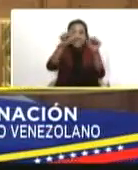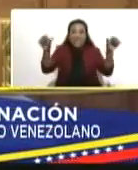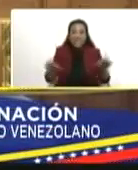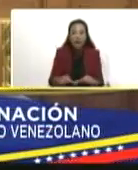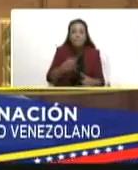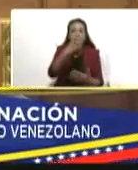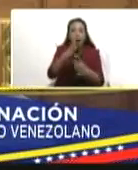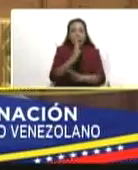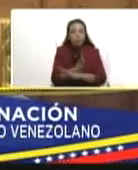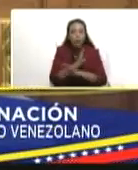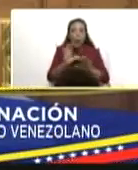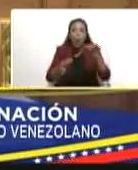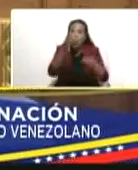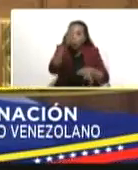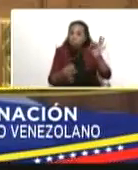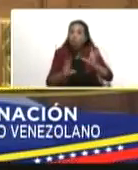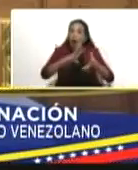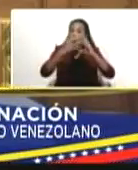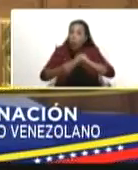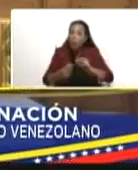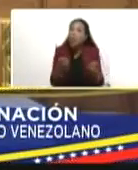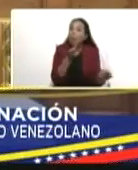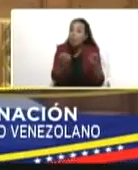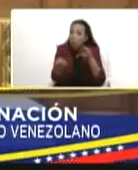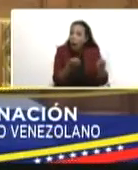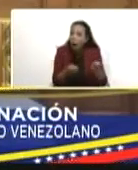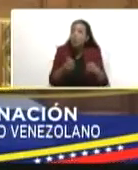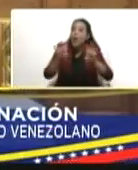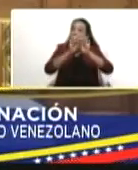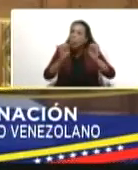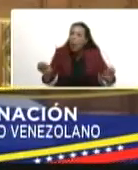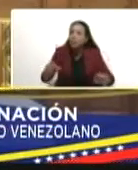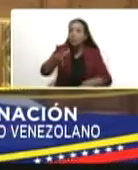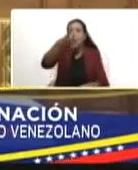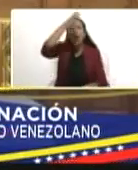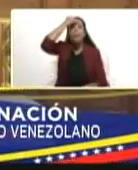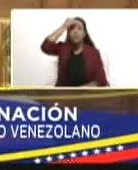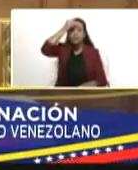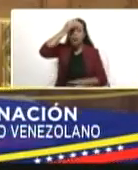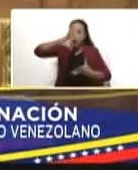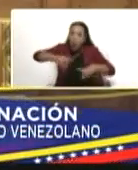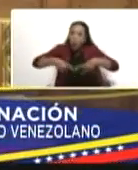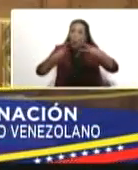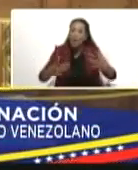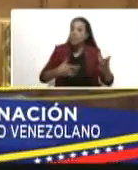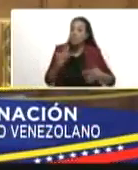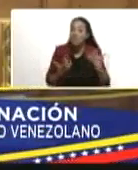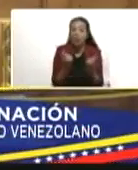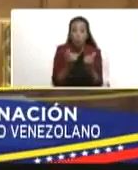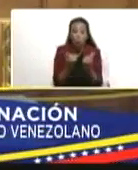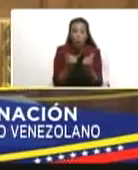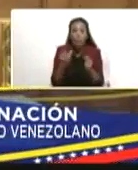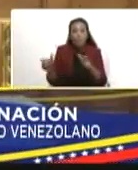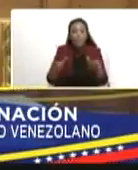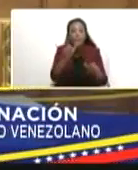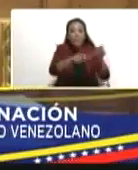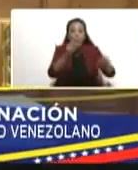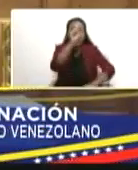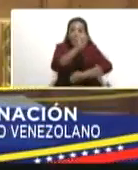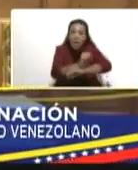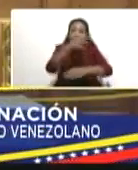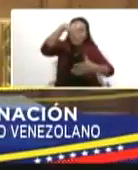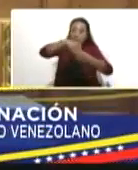régimen penitenciario controlado educativo con actividad económica de todos los privados de